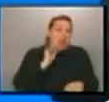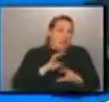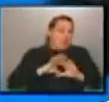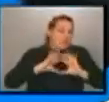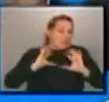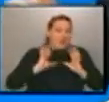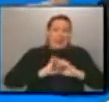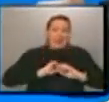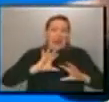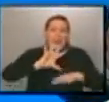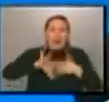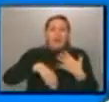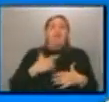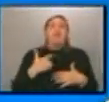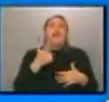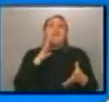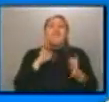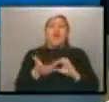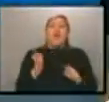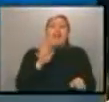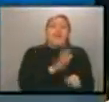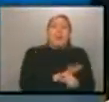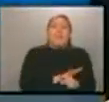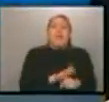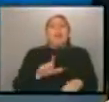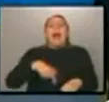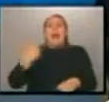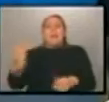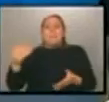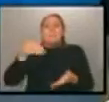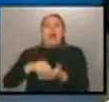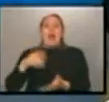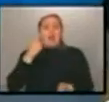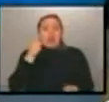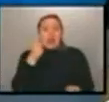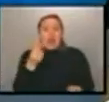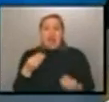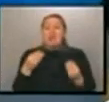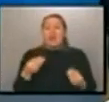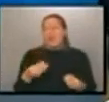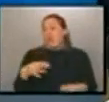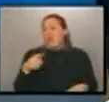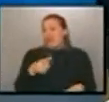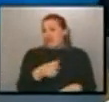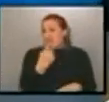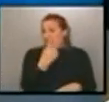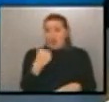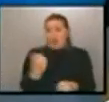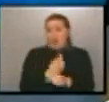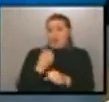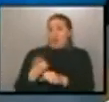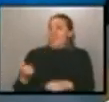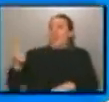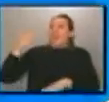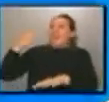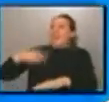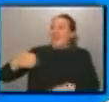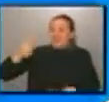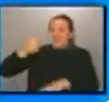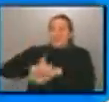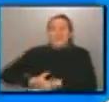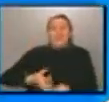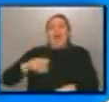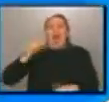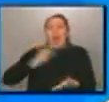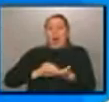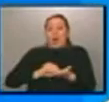sea tapado por el que vendrá. Nada puede hacer sin la presencia de su abogado, ya sea el que contrata o ya sea el